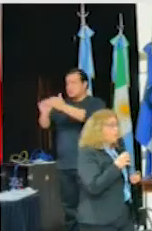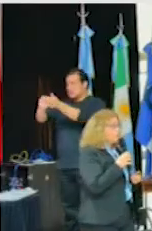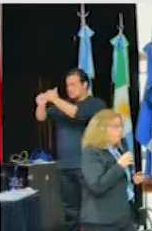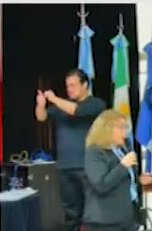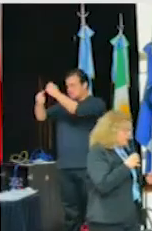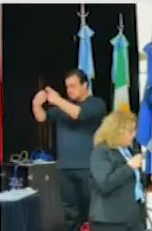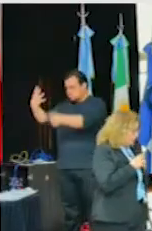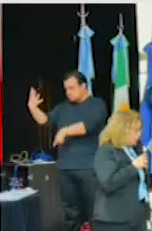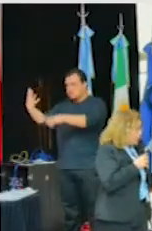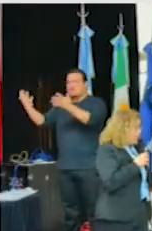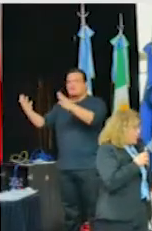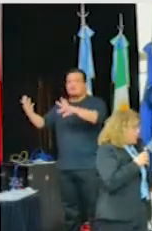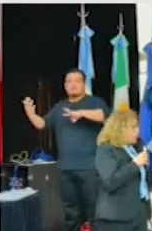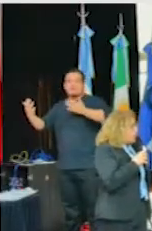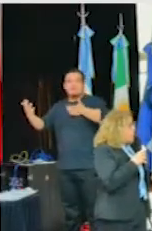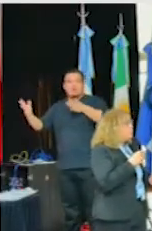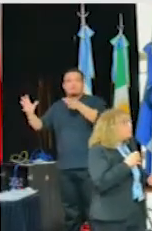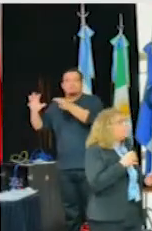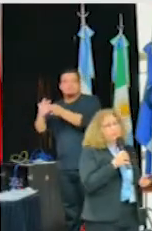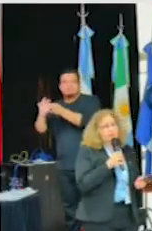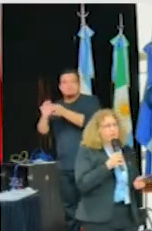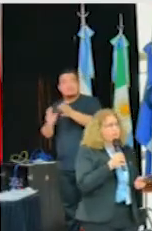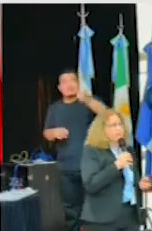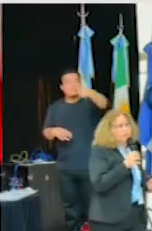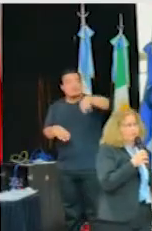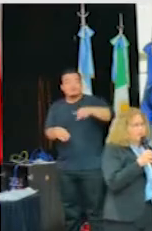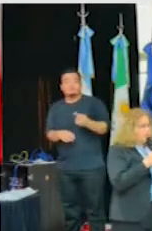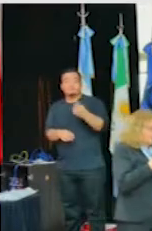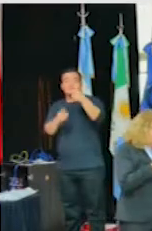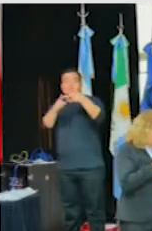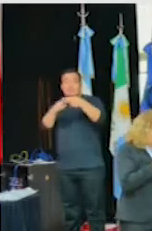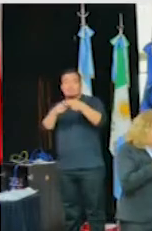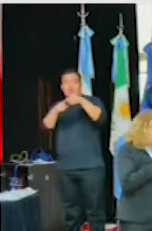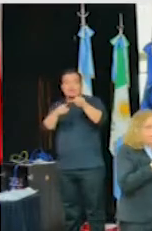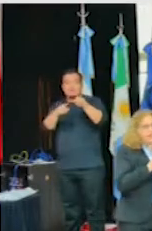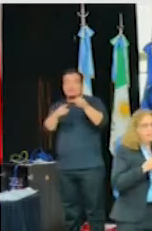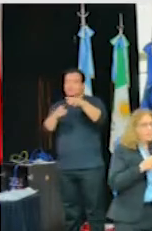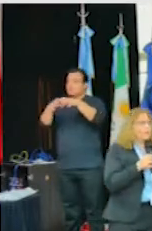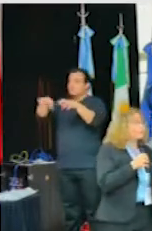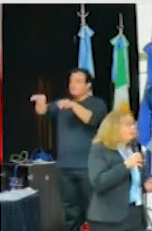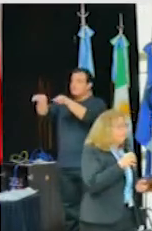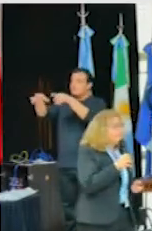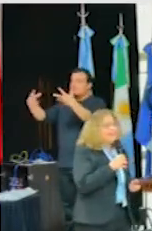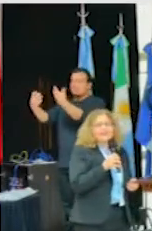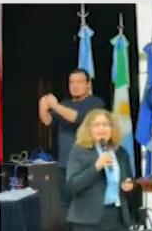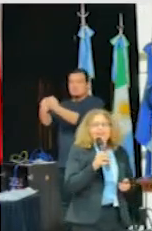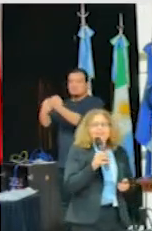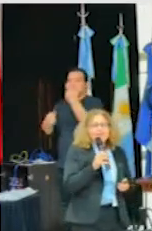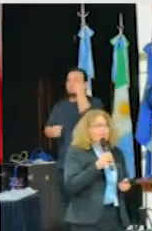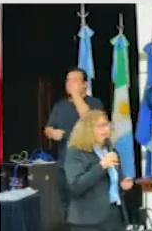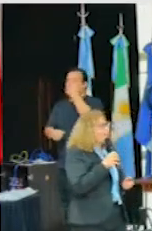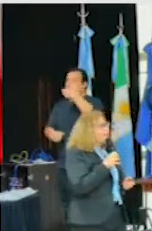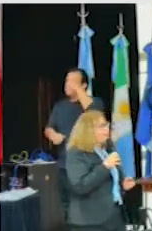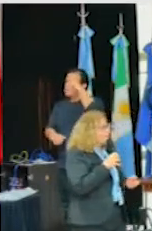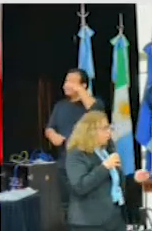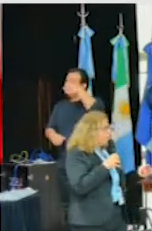con nosotros mismos. Nosotros hicimos un taller con ayuda de una fundación que se llama Fundación Huésped, que hay en Buenos Aires, que hacen lo que se